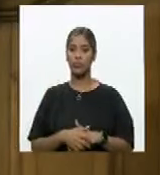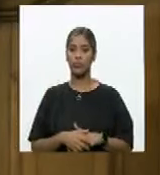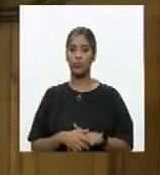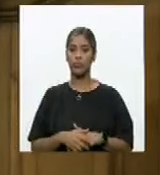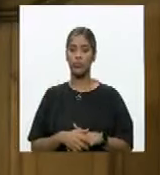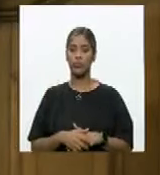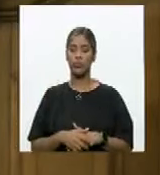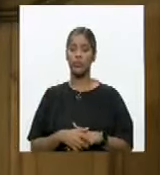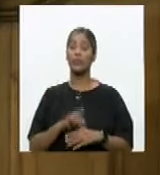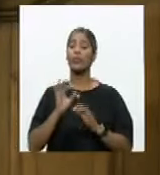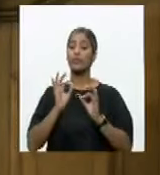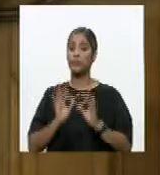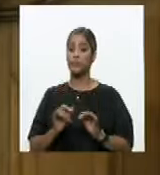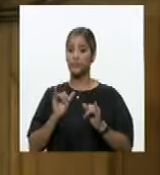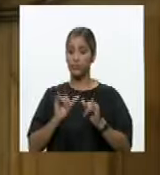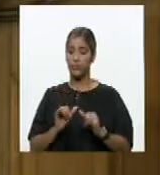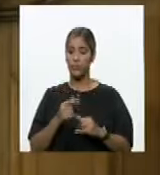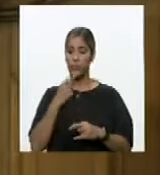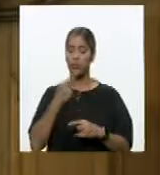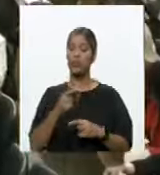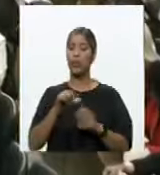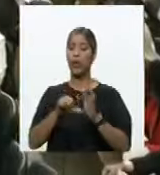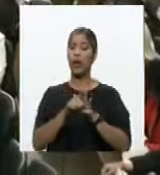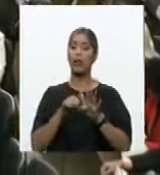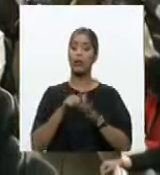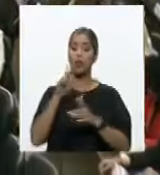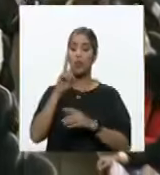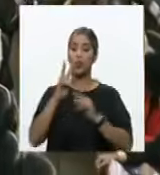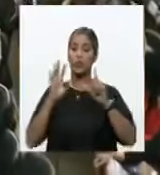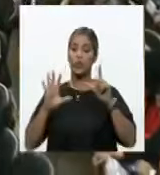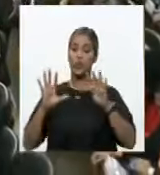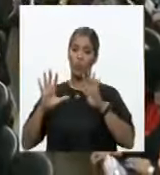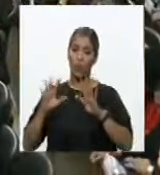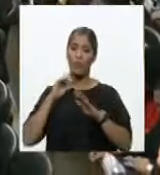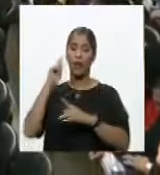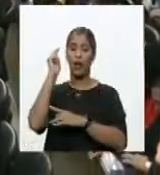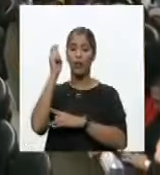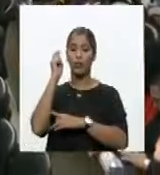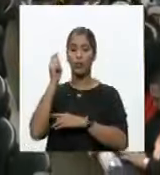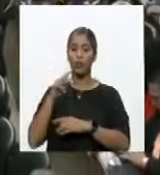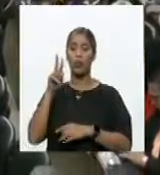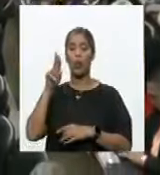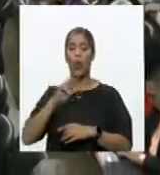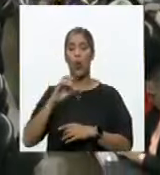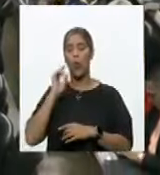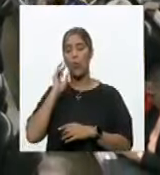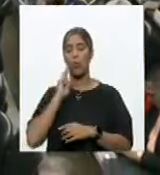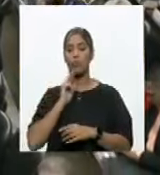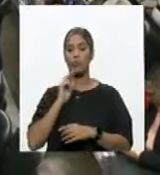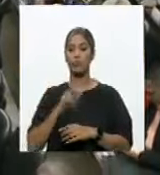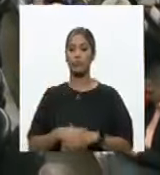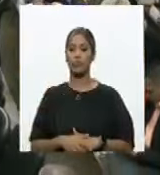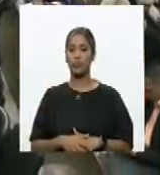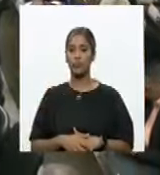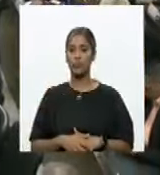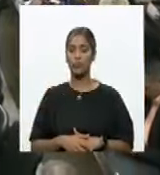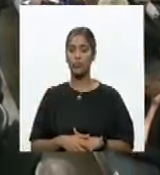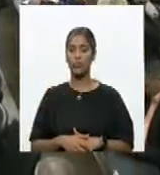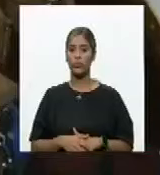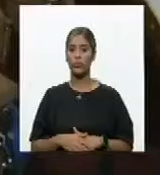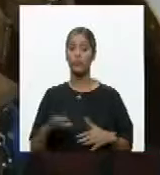República, de conformidad con lo consagrado en el artículo 279 de la Constitución de la República Bolivariana de Venezuela,